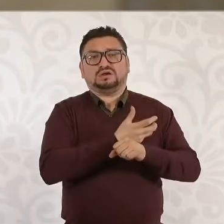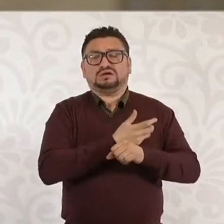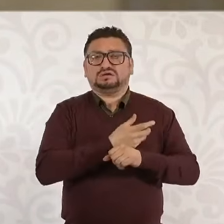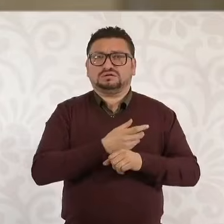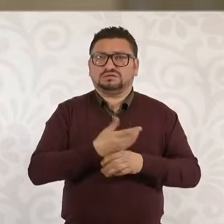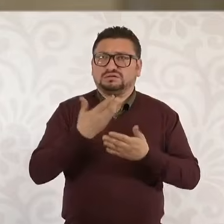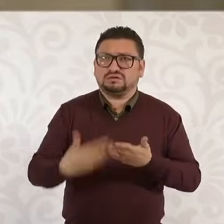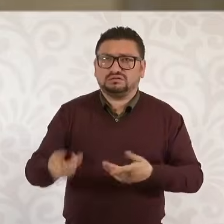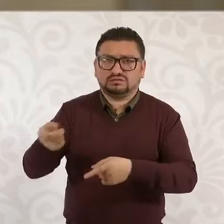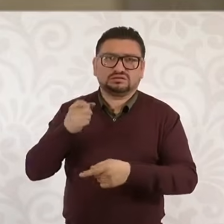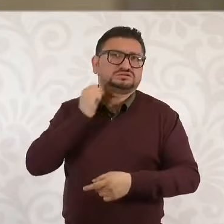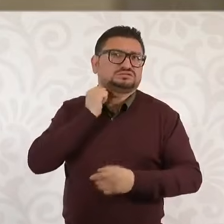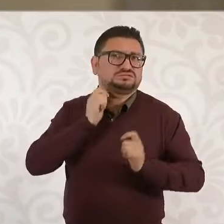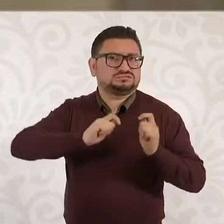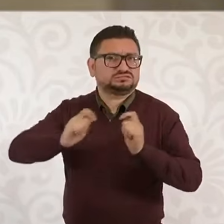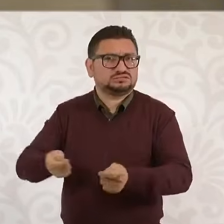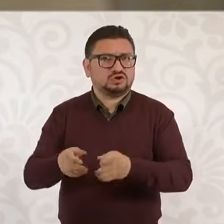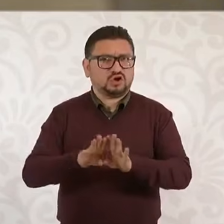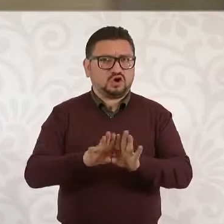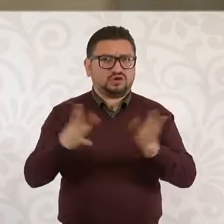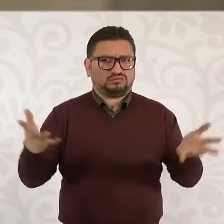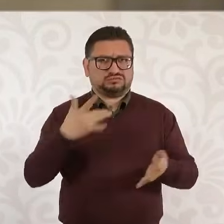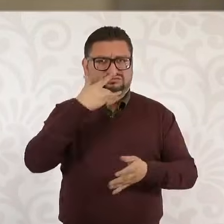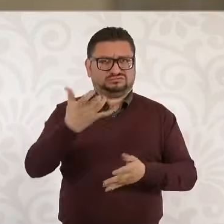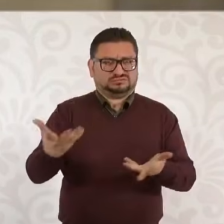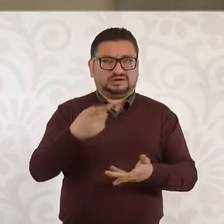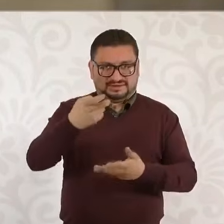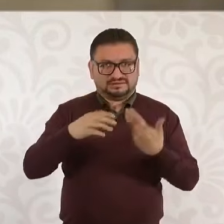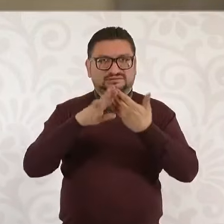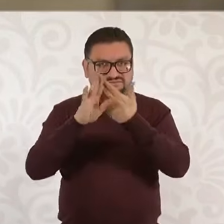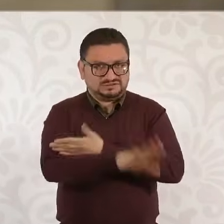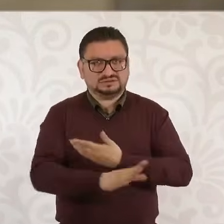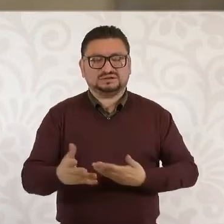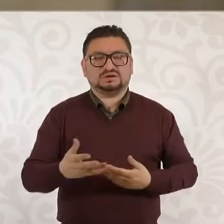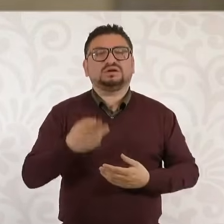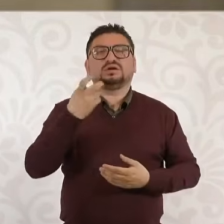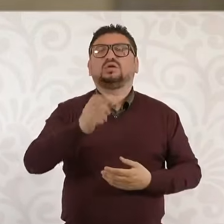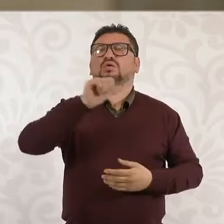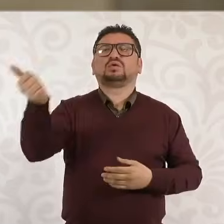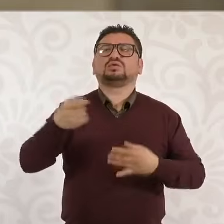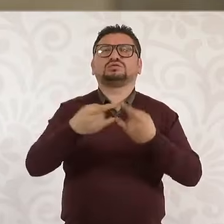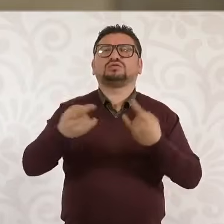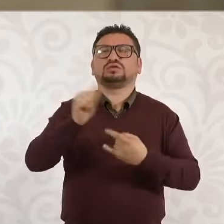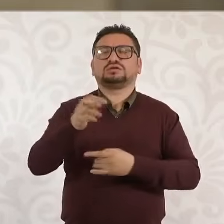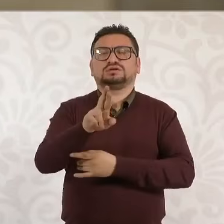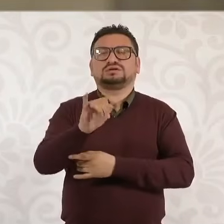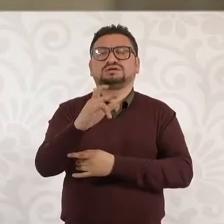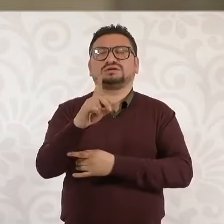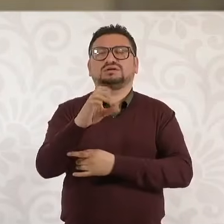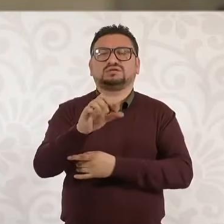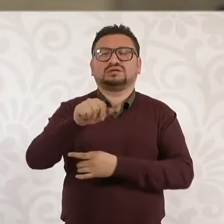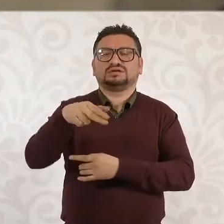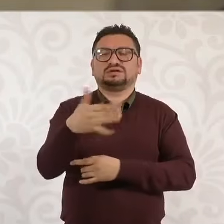Y es senador actualmente, es también para evitar eso. Hay otro caso a propósito de Ricardo Anaya y